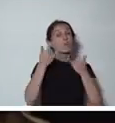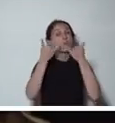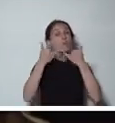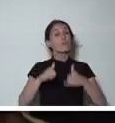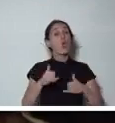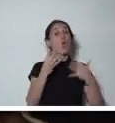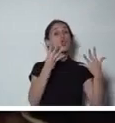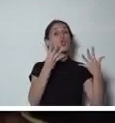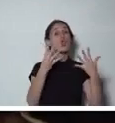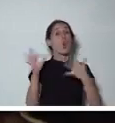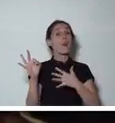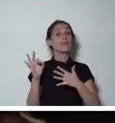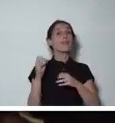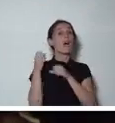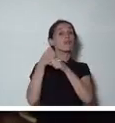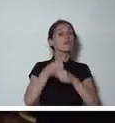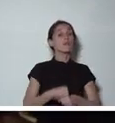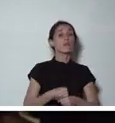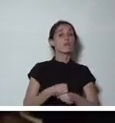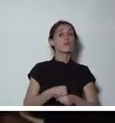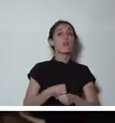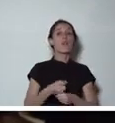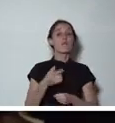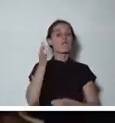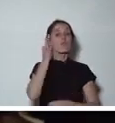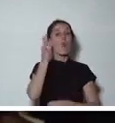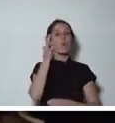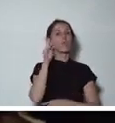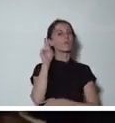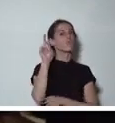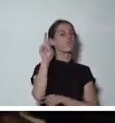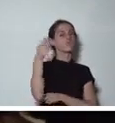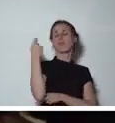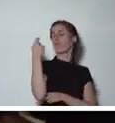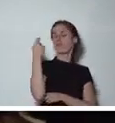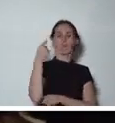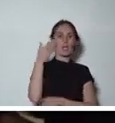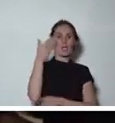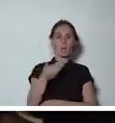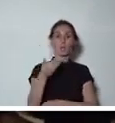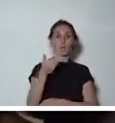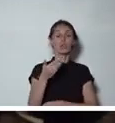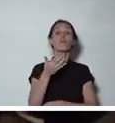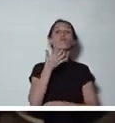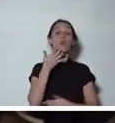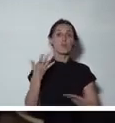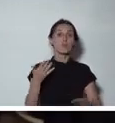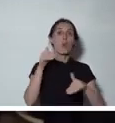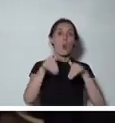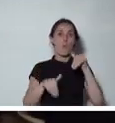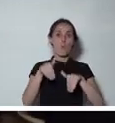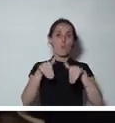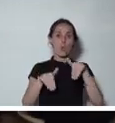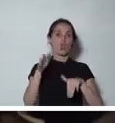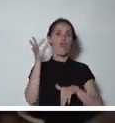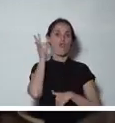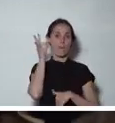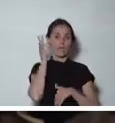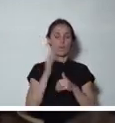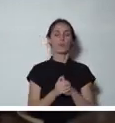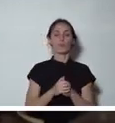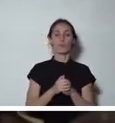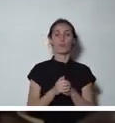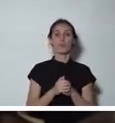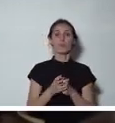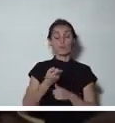conquista histórica para para las mujeres y para la democracia de nuestro país que es que es el voto el voto femenino y recordamos